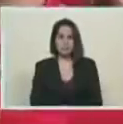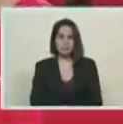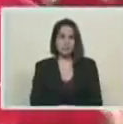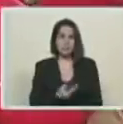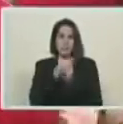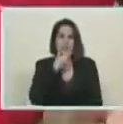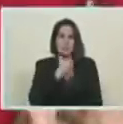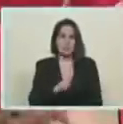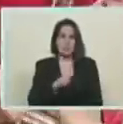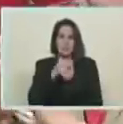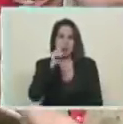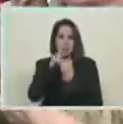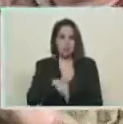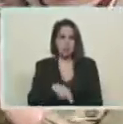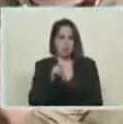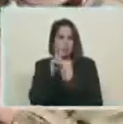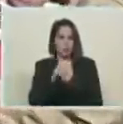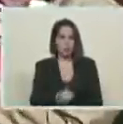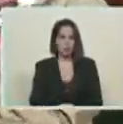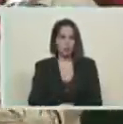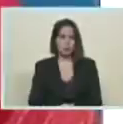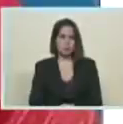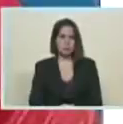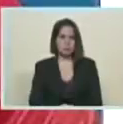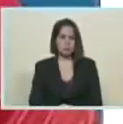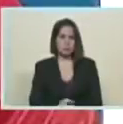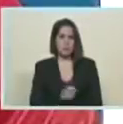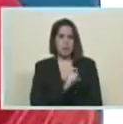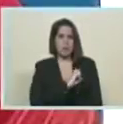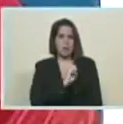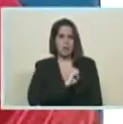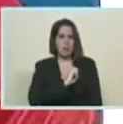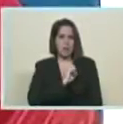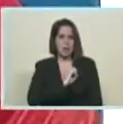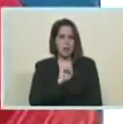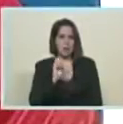Diciembre 2002. Enero y febrero